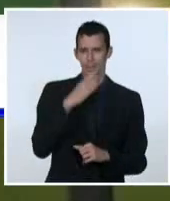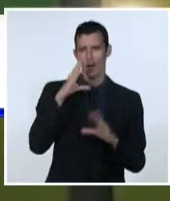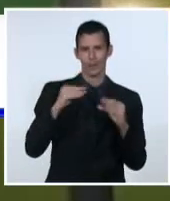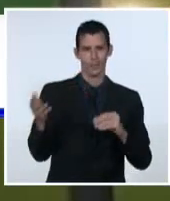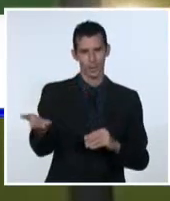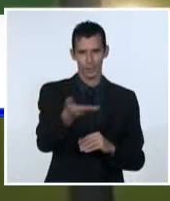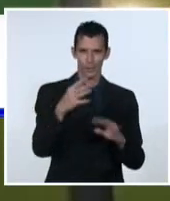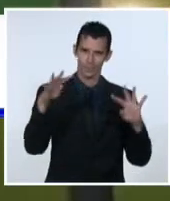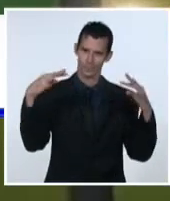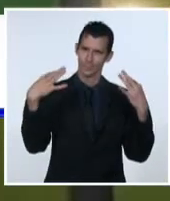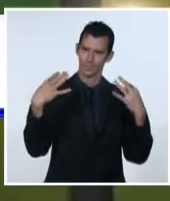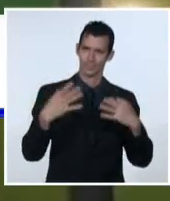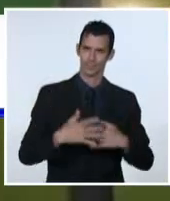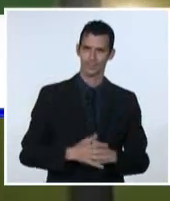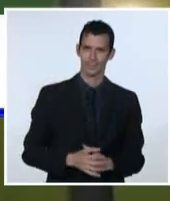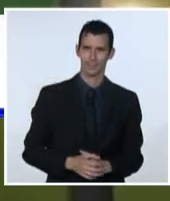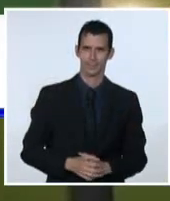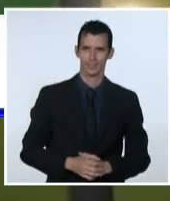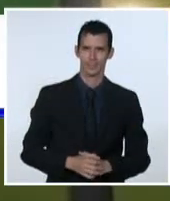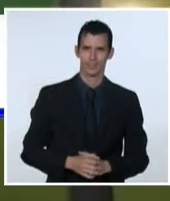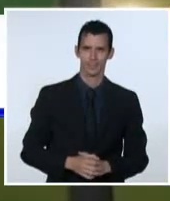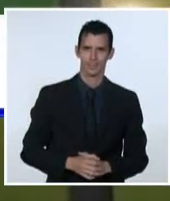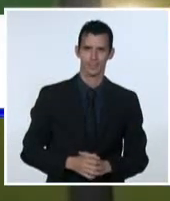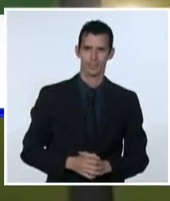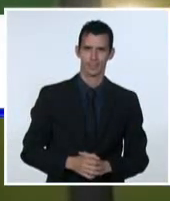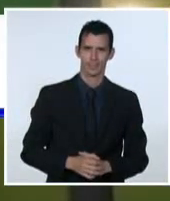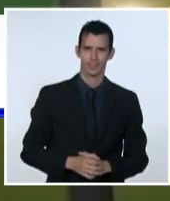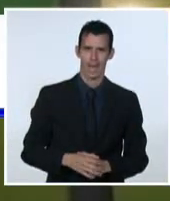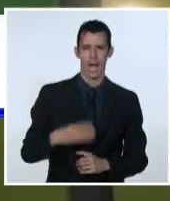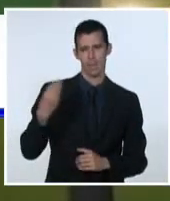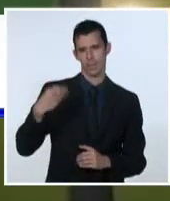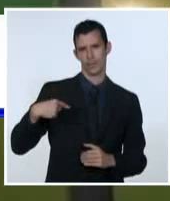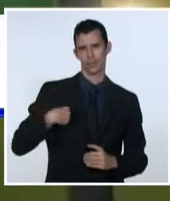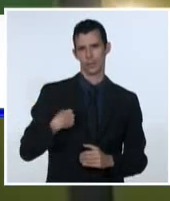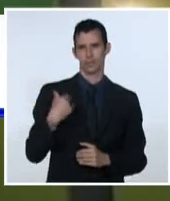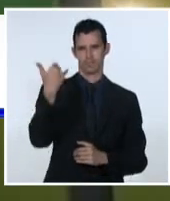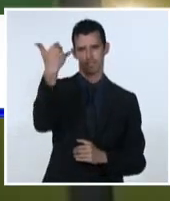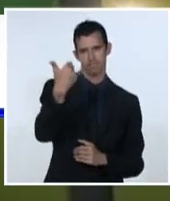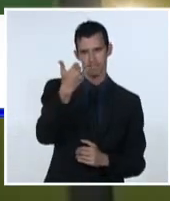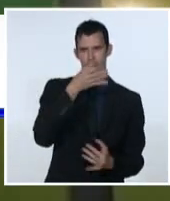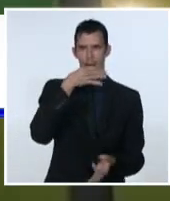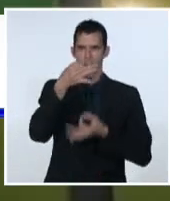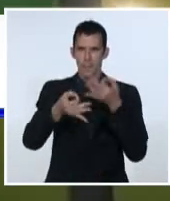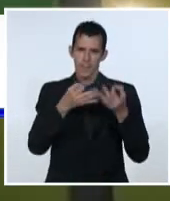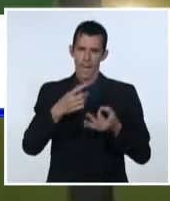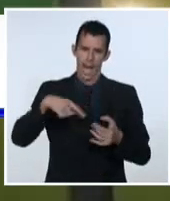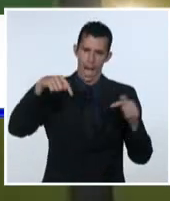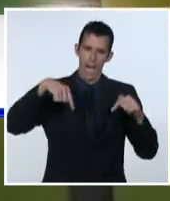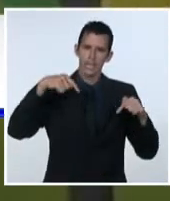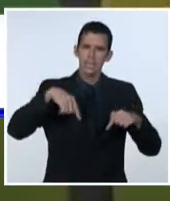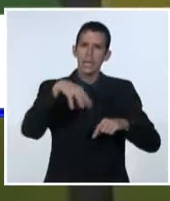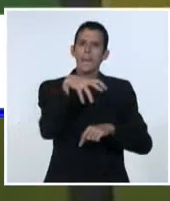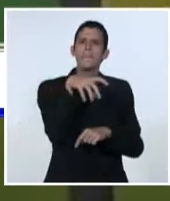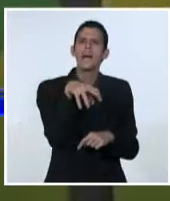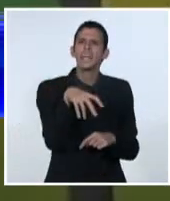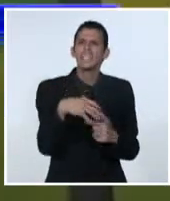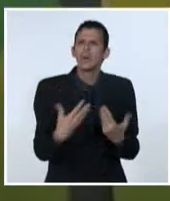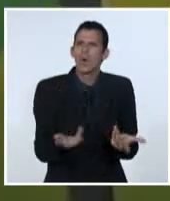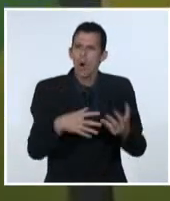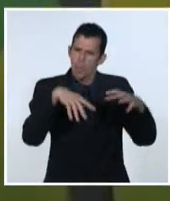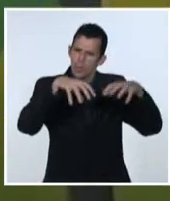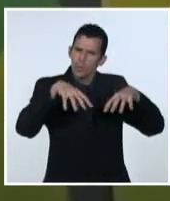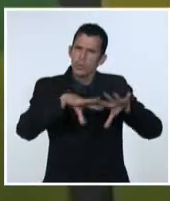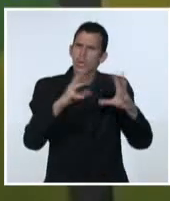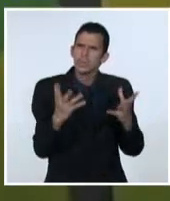informativo para compartirles lo más relevante acontecido en el territorio a propósito de la situación hidrometeorológica actual